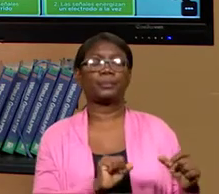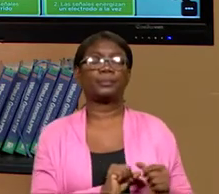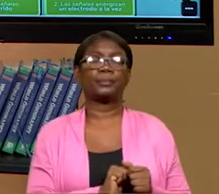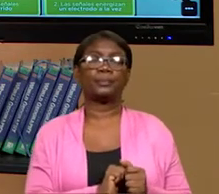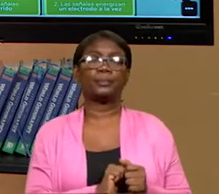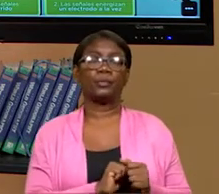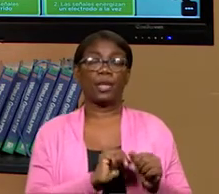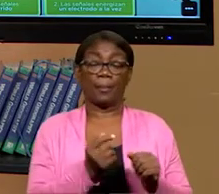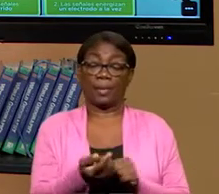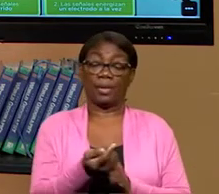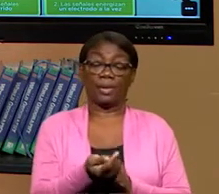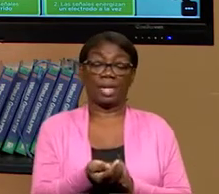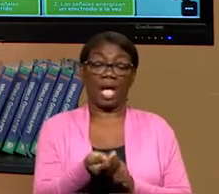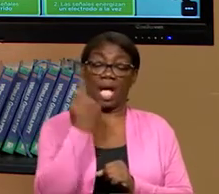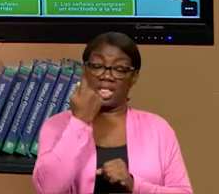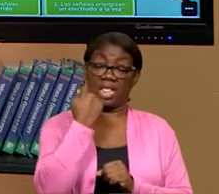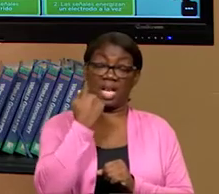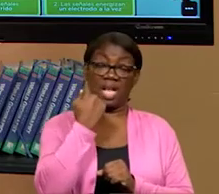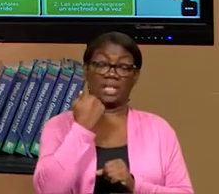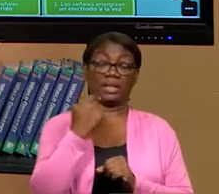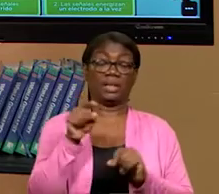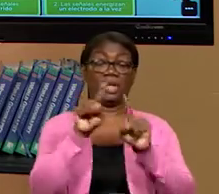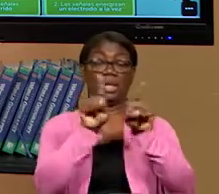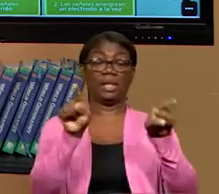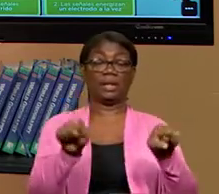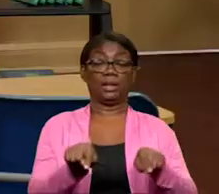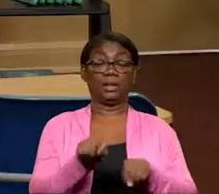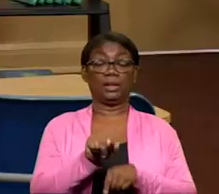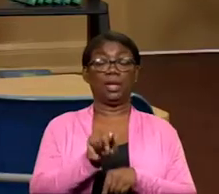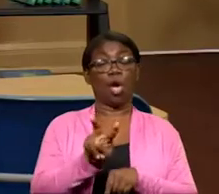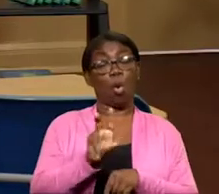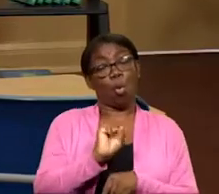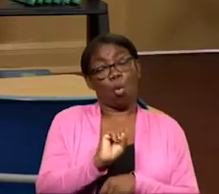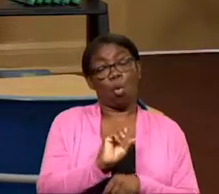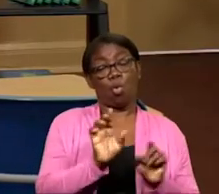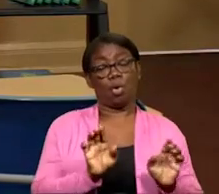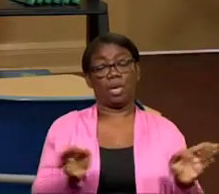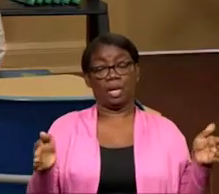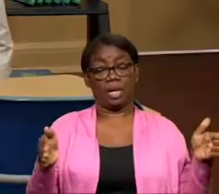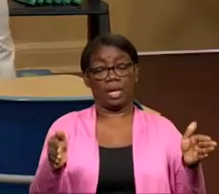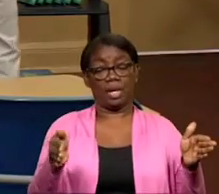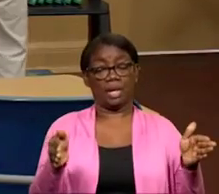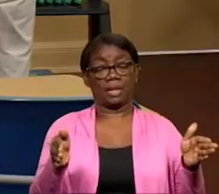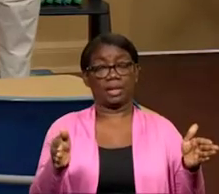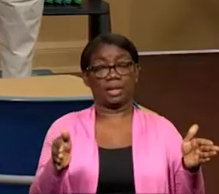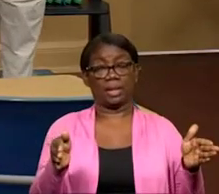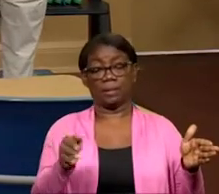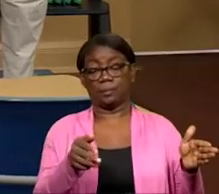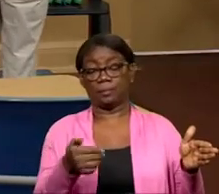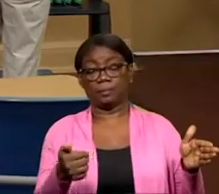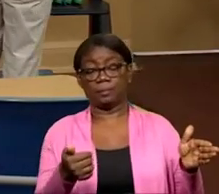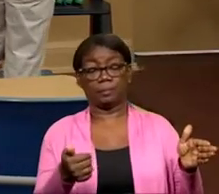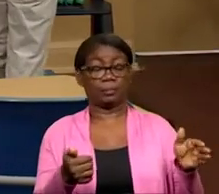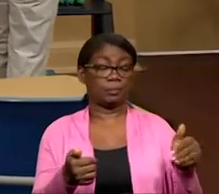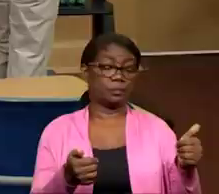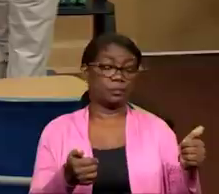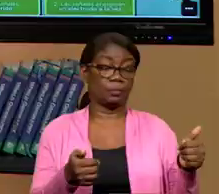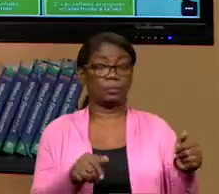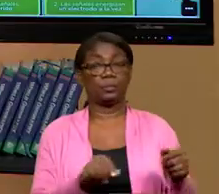la parte trasera del televisor, o a los lados, las partes laterales. Aquí ustedes observan que